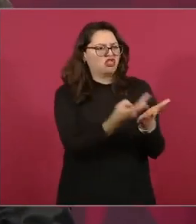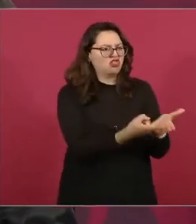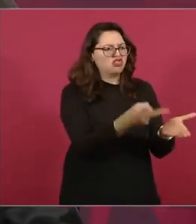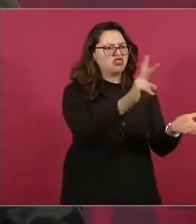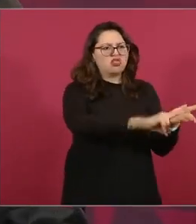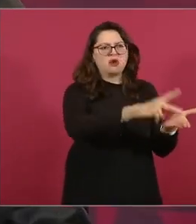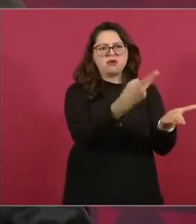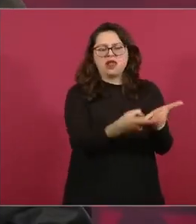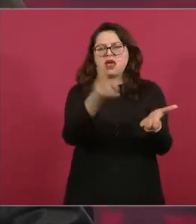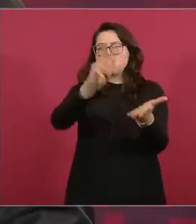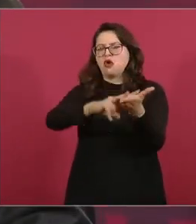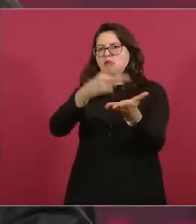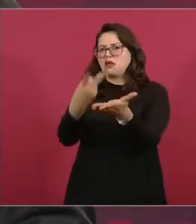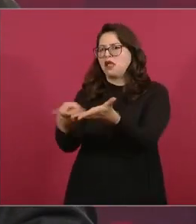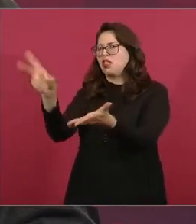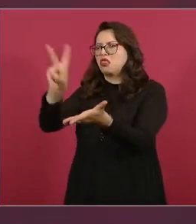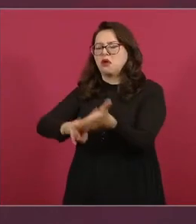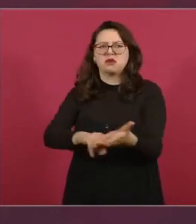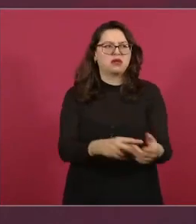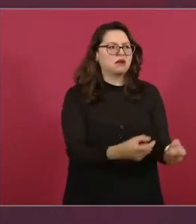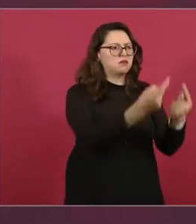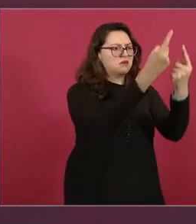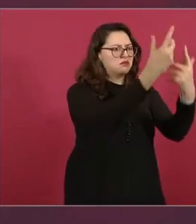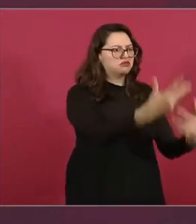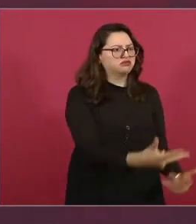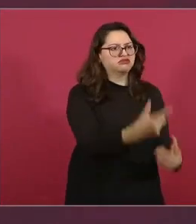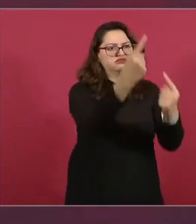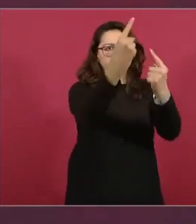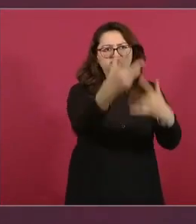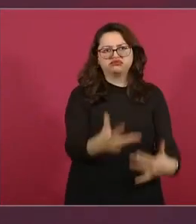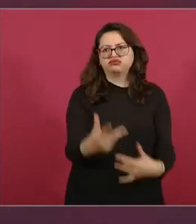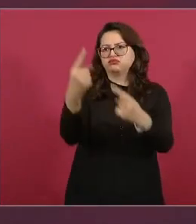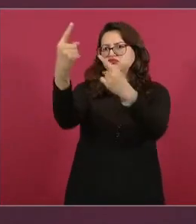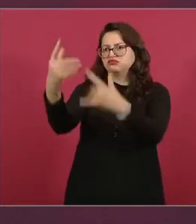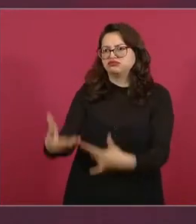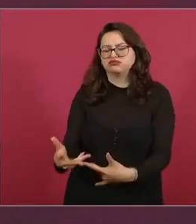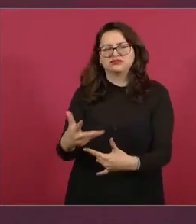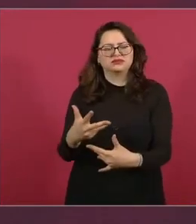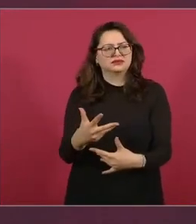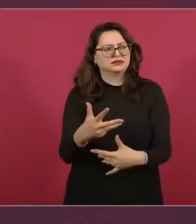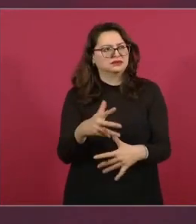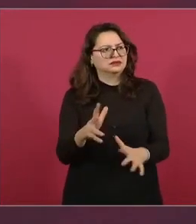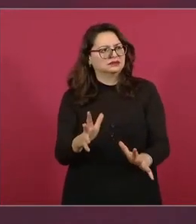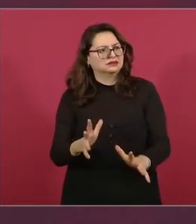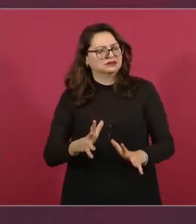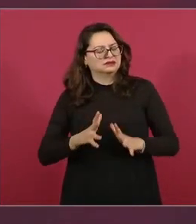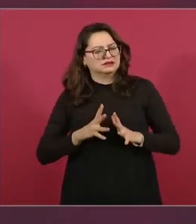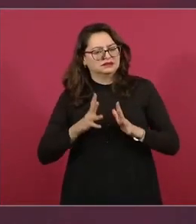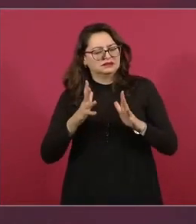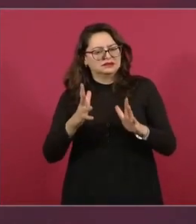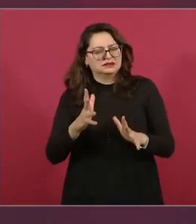necesidad de pedir información, todos estamos obligados